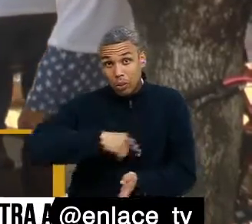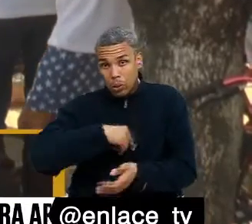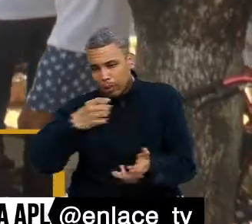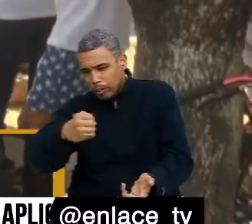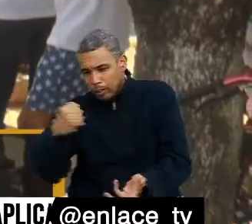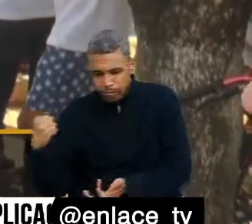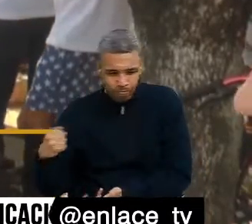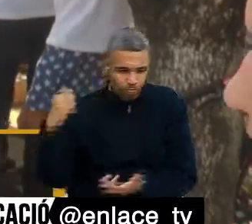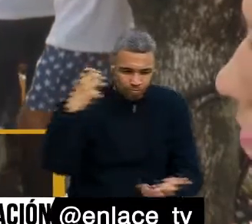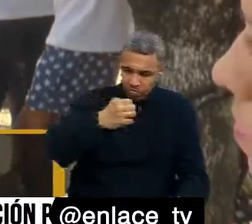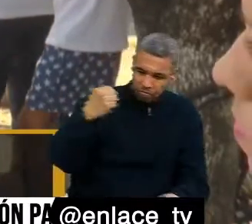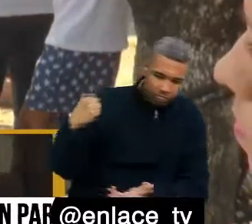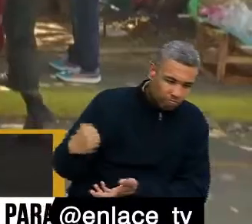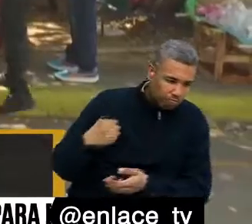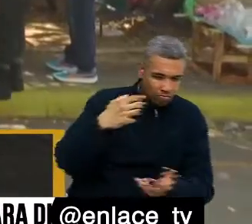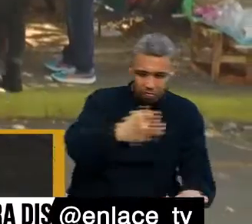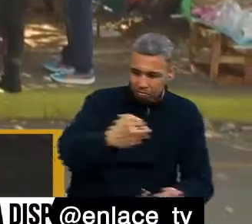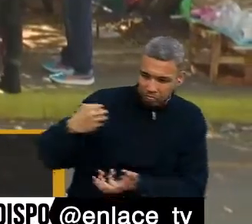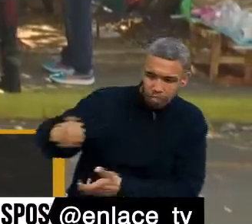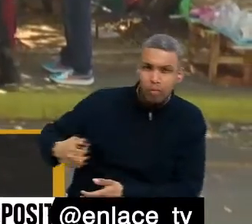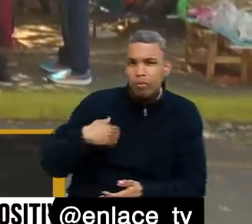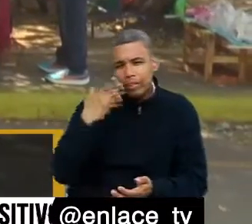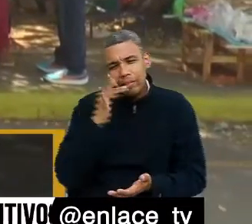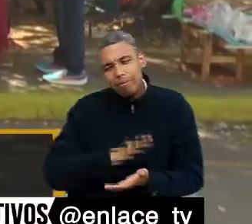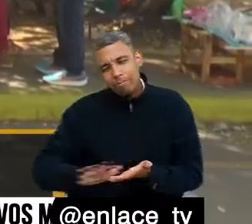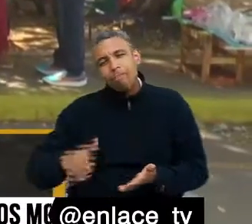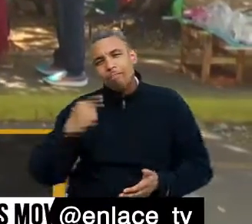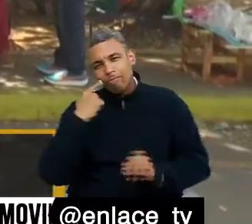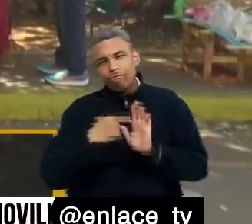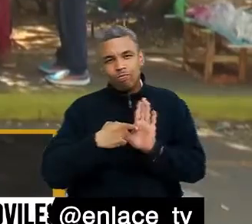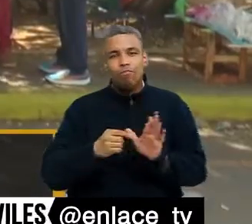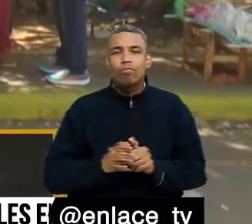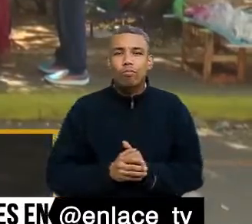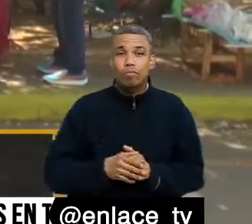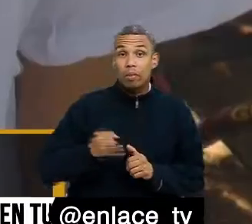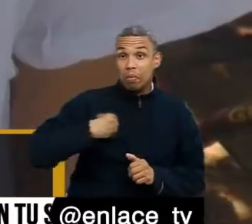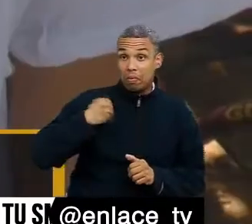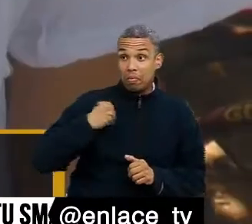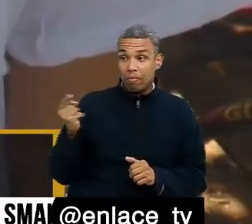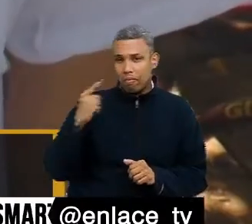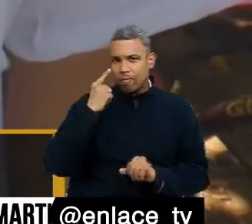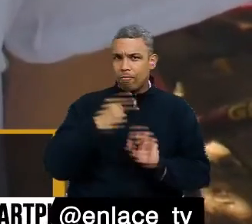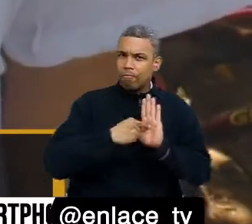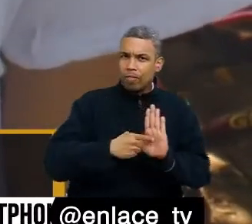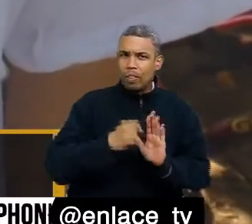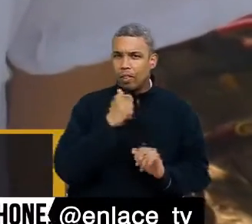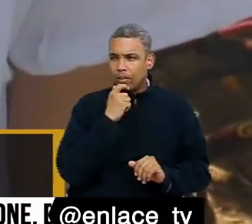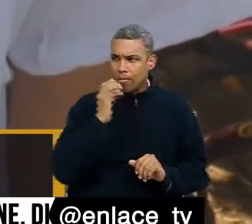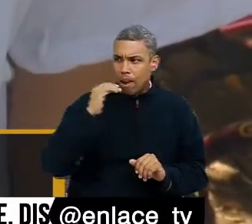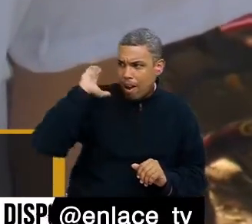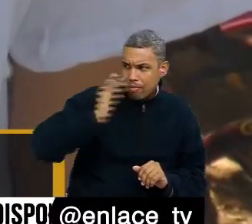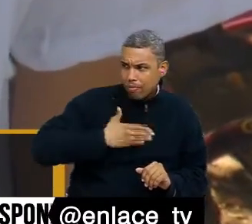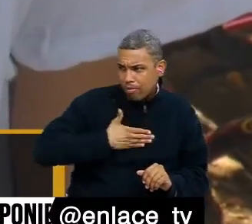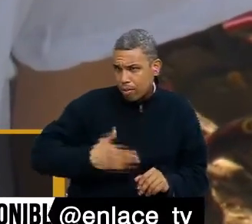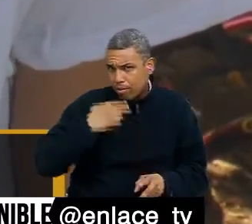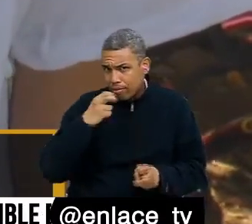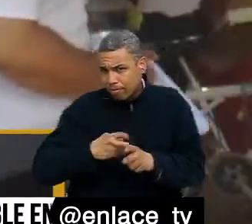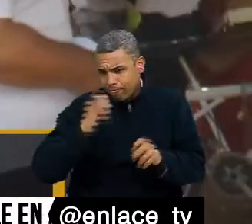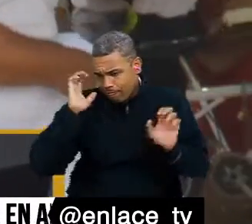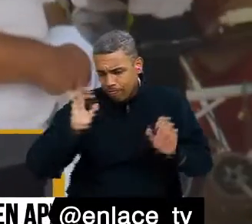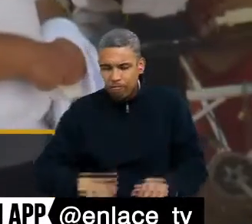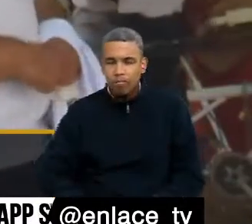merece estar limpia. Por una Barranca Bermeja limpia, segura y en paz. Ellos, complacidos de poder aportarle a su ciudad, no dudaron en aceptar el reto. La administración